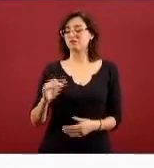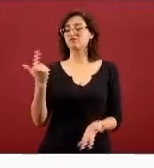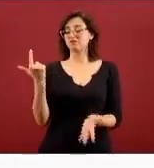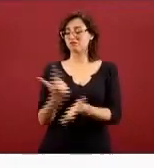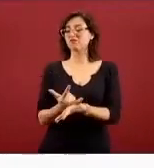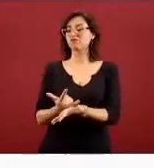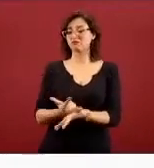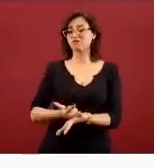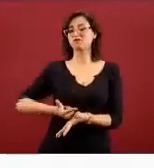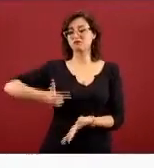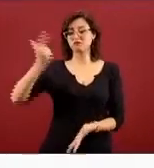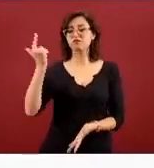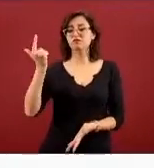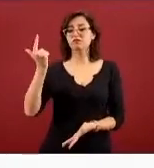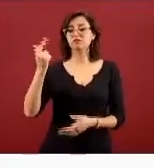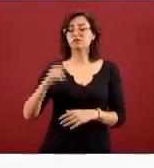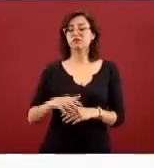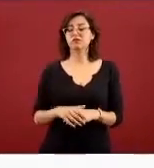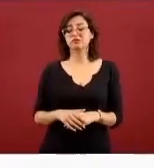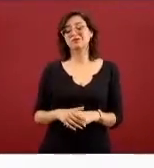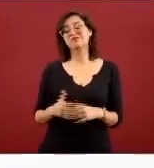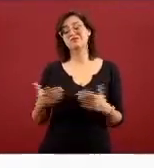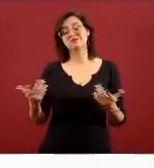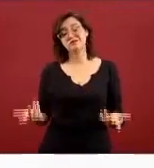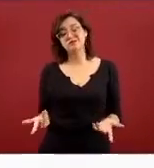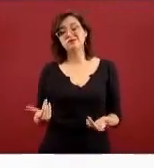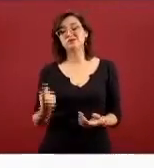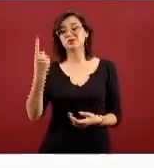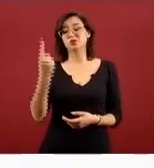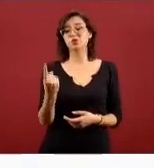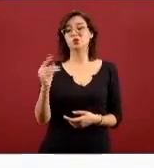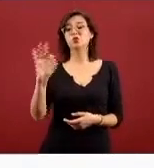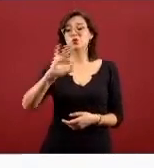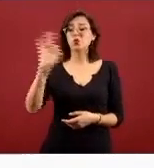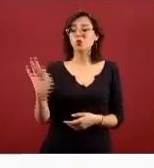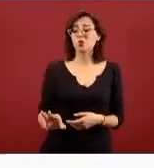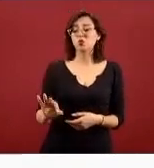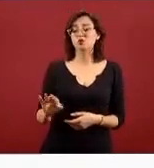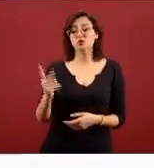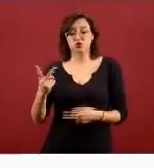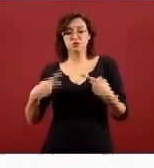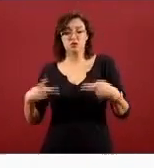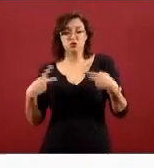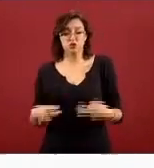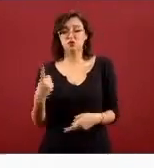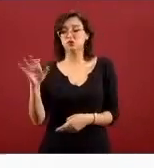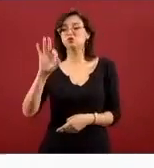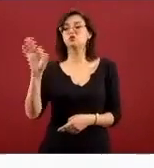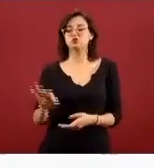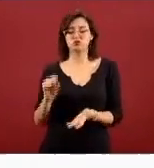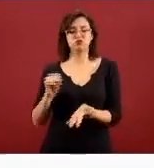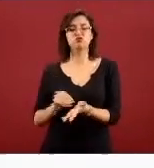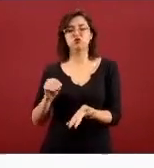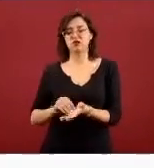gravedad importante, e inclusive el 1%, que representaría 2 personas, se encuentran actualmente